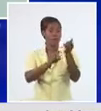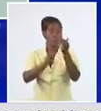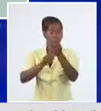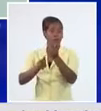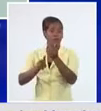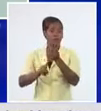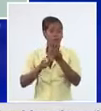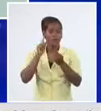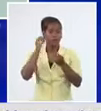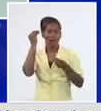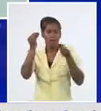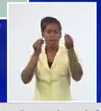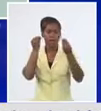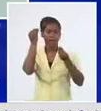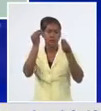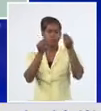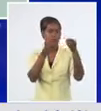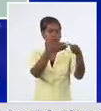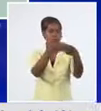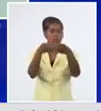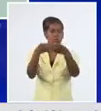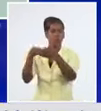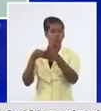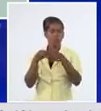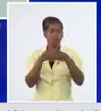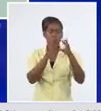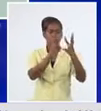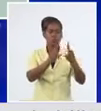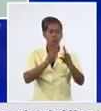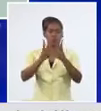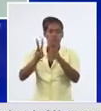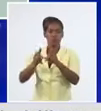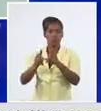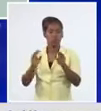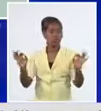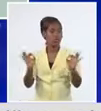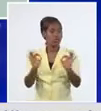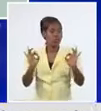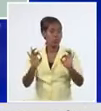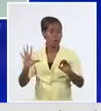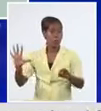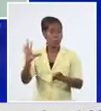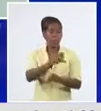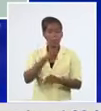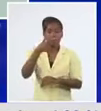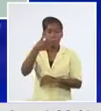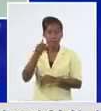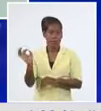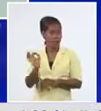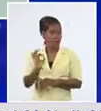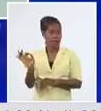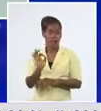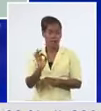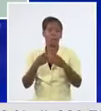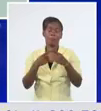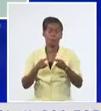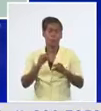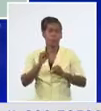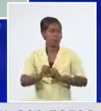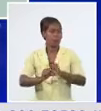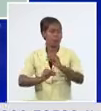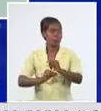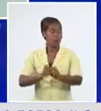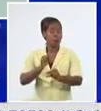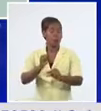de los candidatos vacunales, que todavía no se puede ver un efecto directamente proporcional, porque todavía